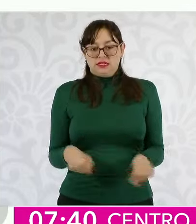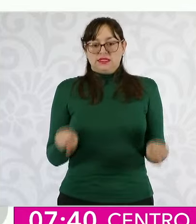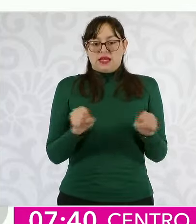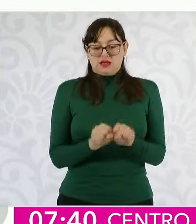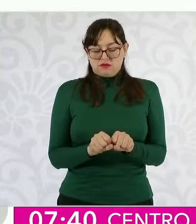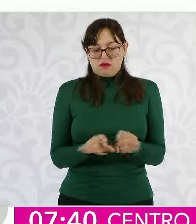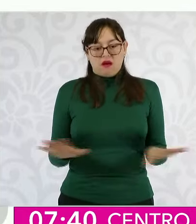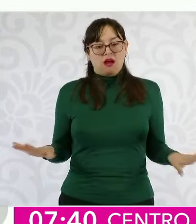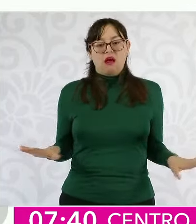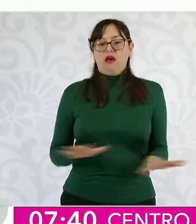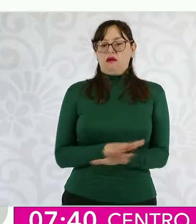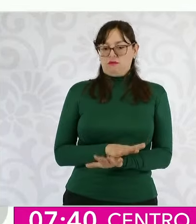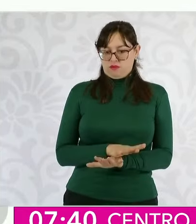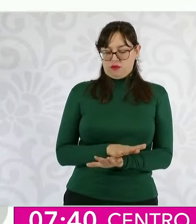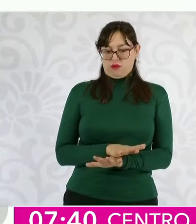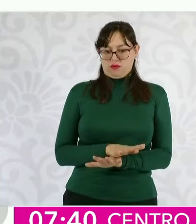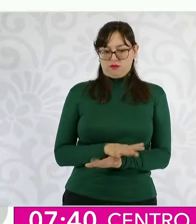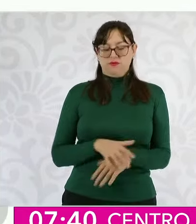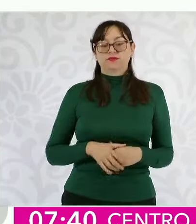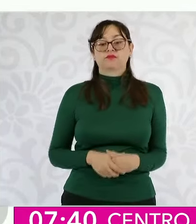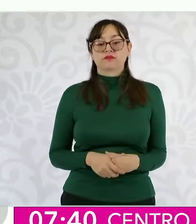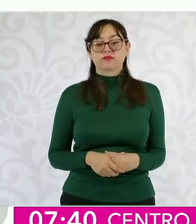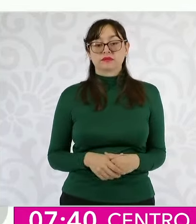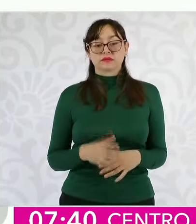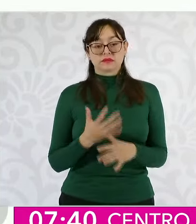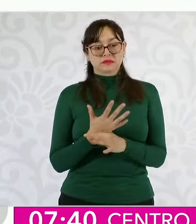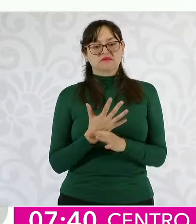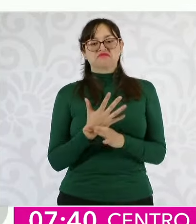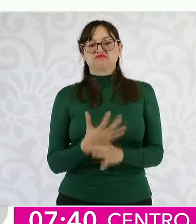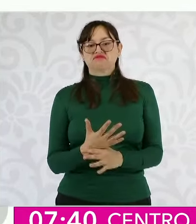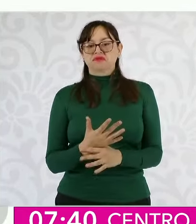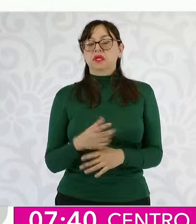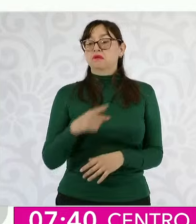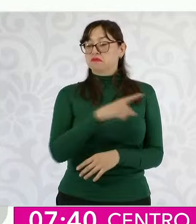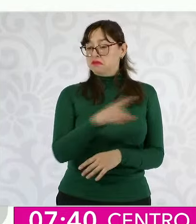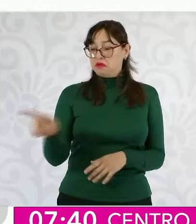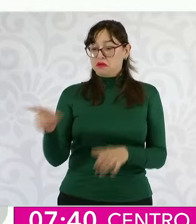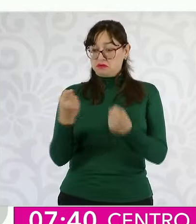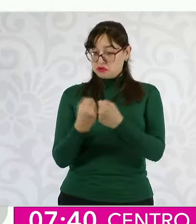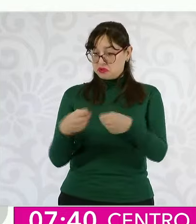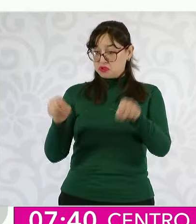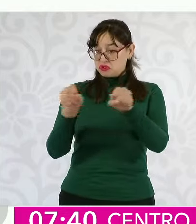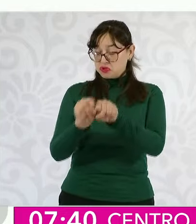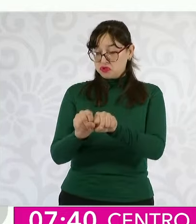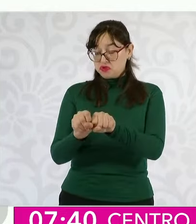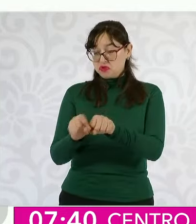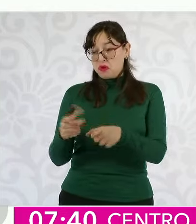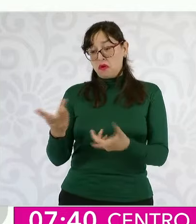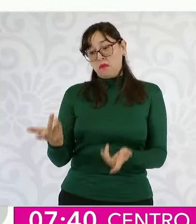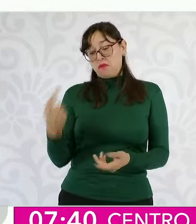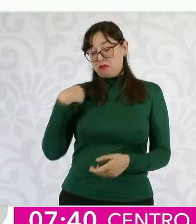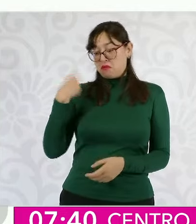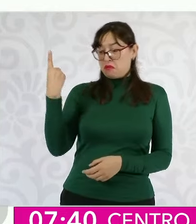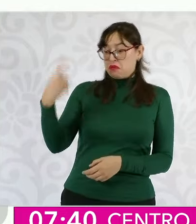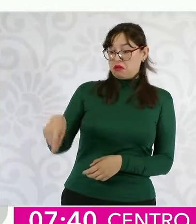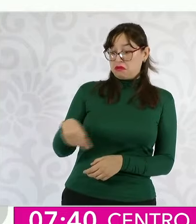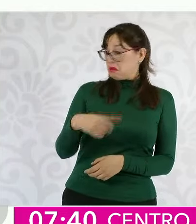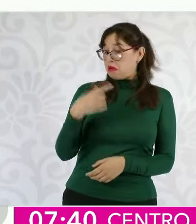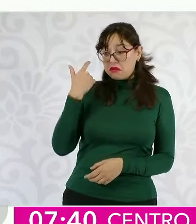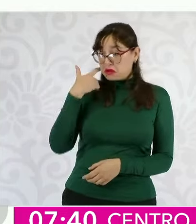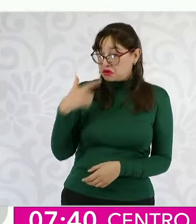transaccional. Pongo 10% porque quiero que mis socios hagan modificación en su política